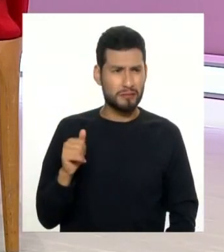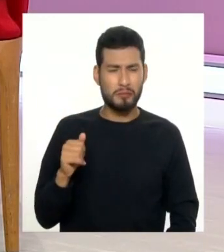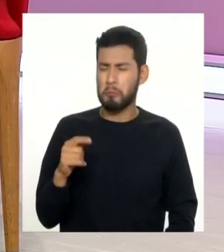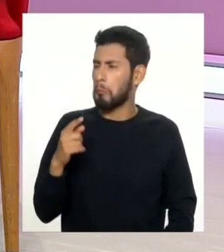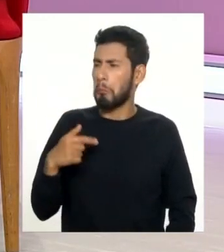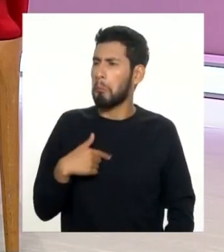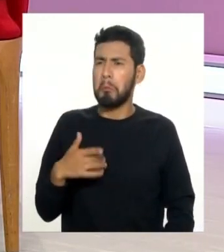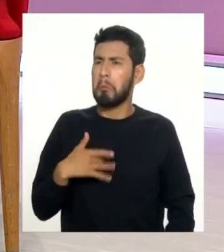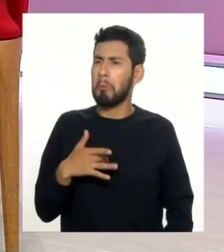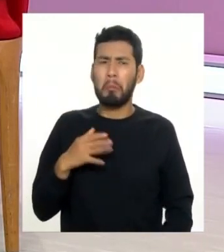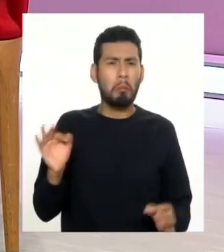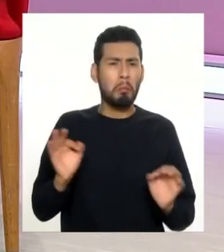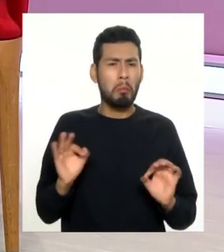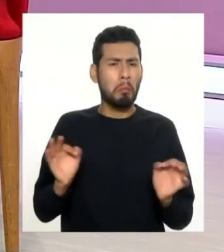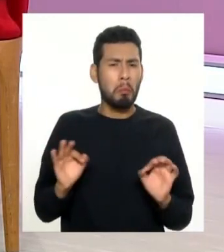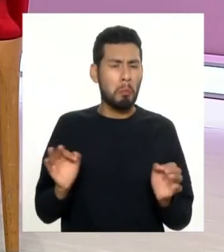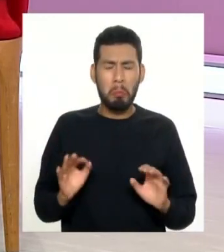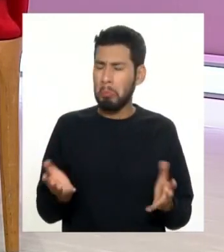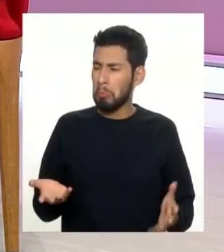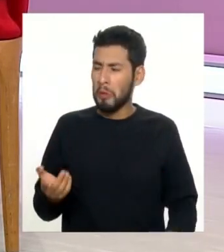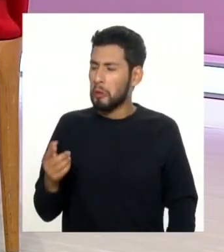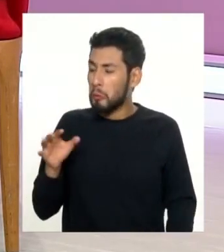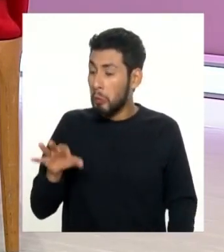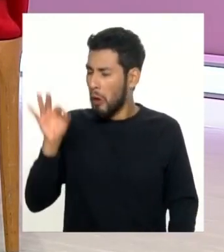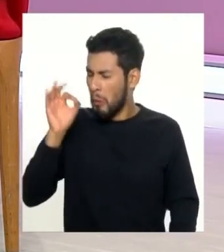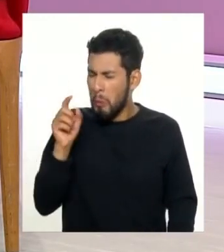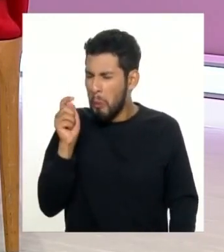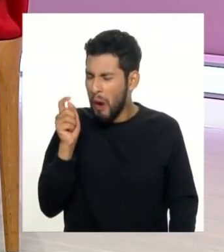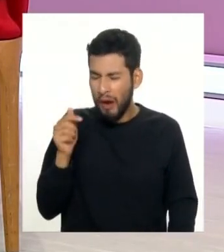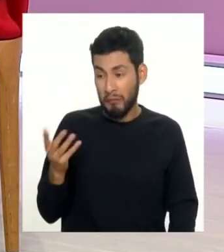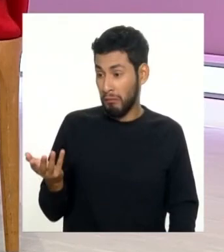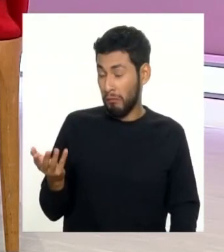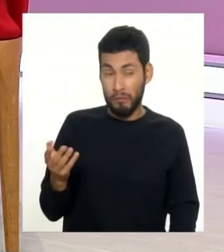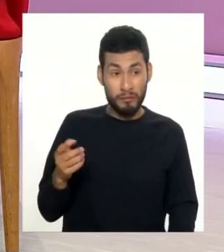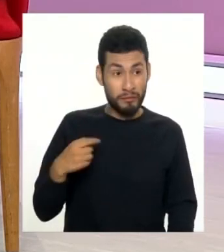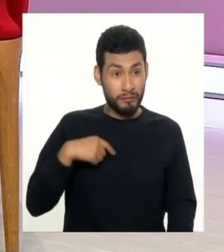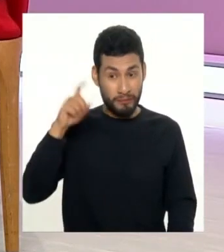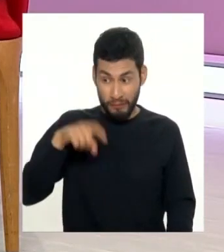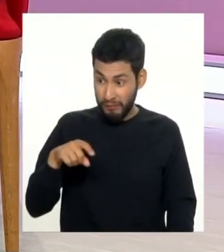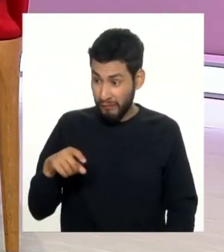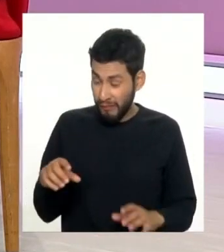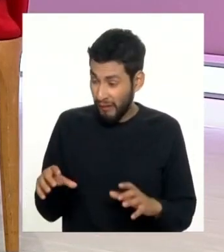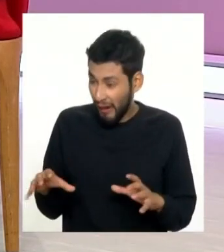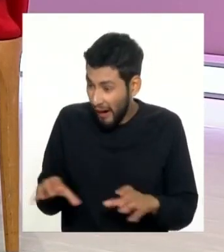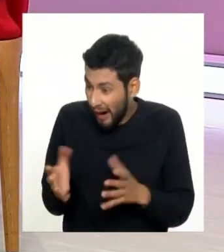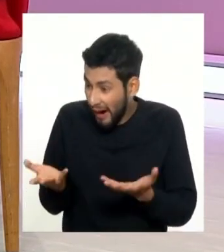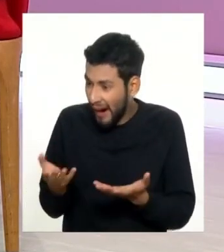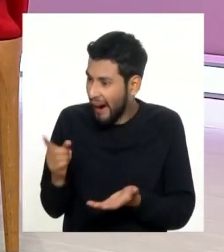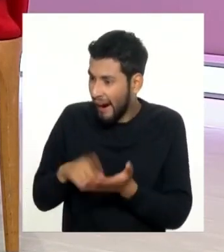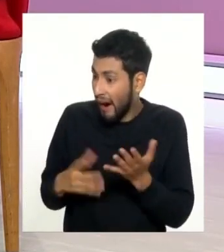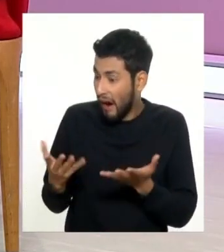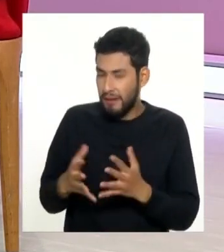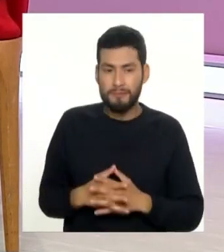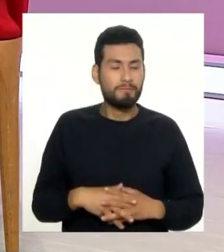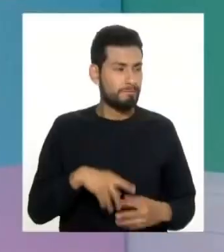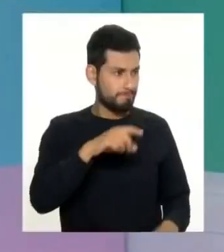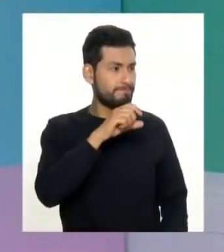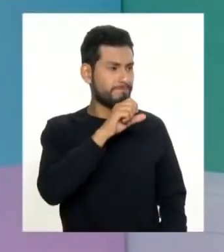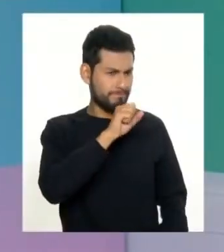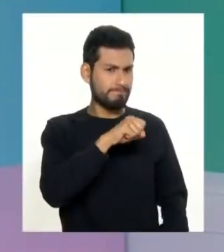para nada. Es un hallazgo. Tenemos hernia, pero no tenemos dolor. Un hallazgo, pero no tengo dolor. ¿Debo hacer algo? Ya. Sí debo hacer algo.